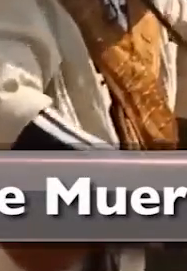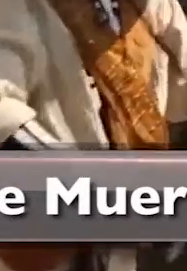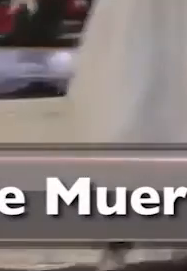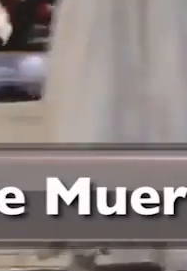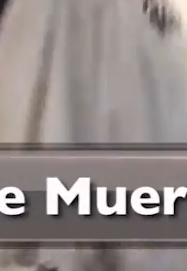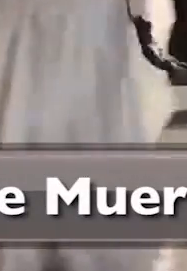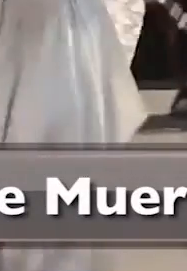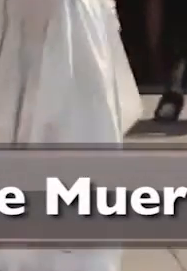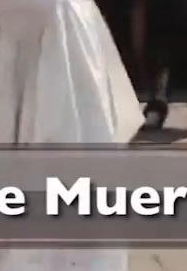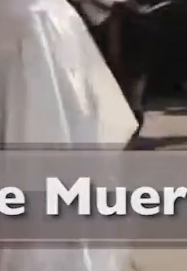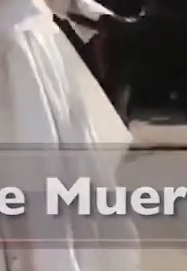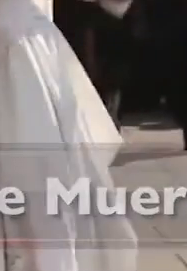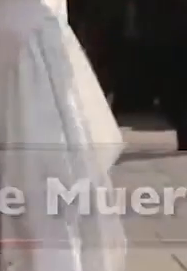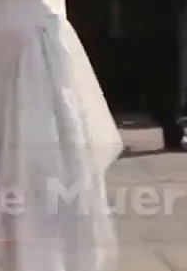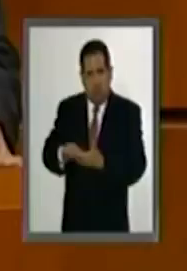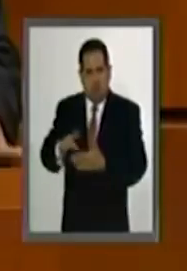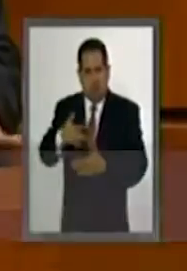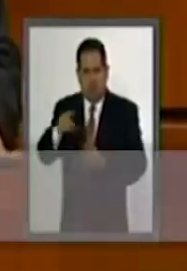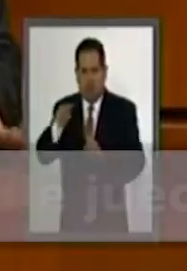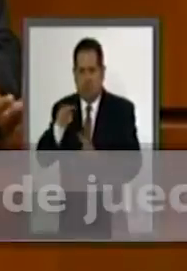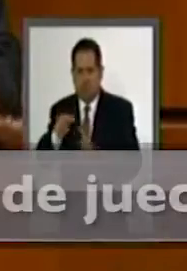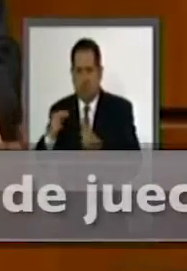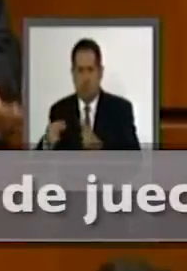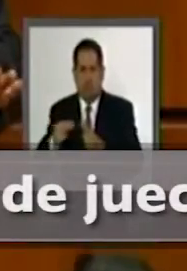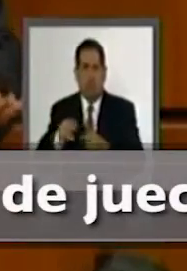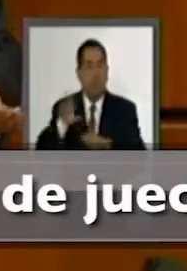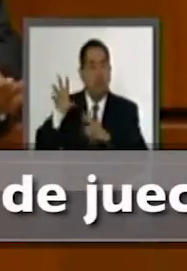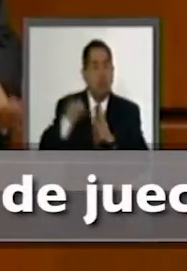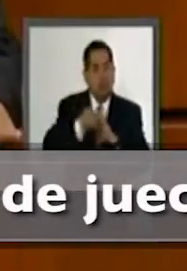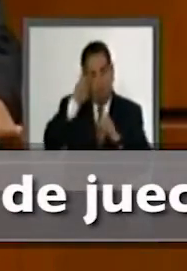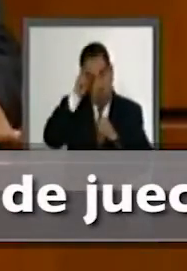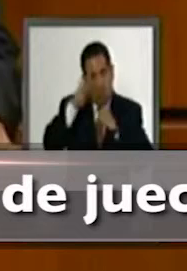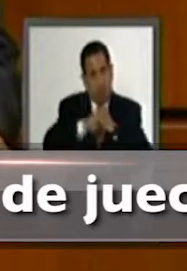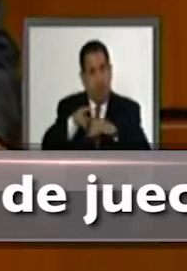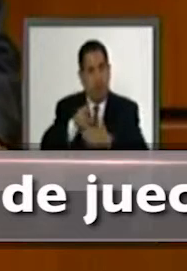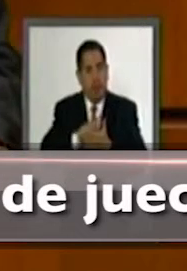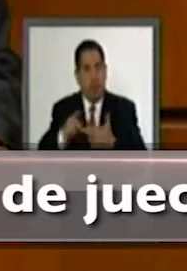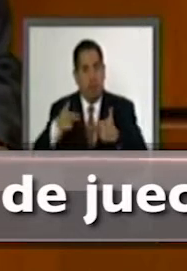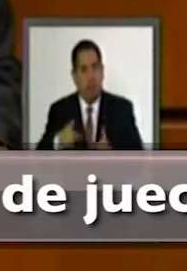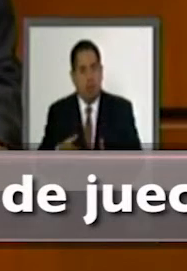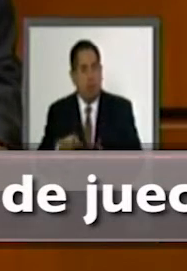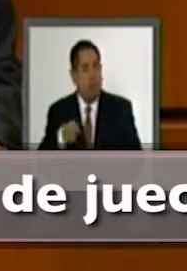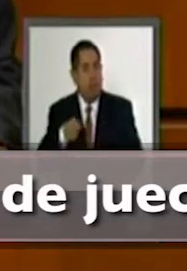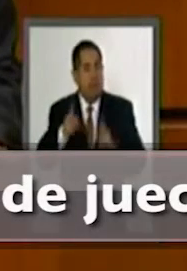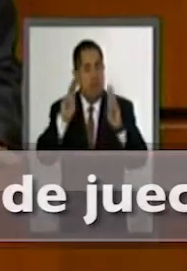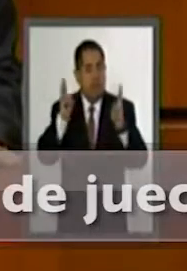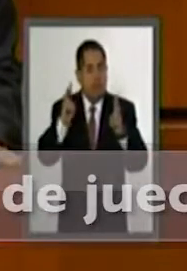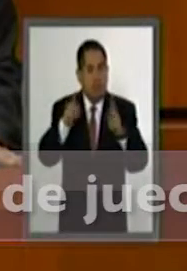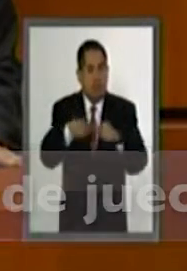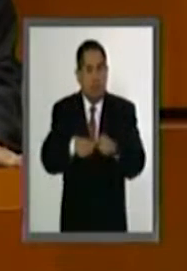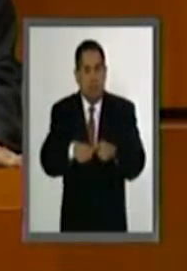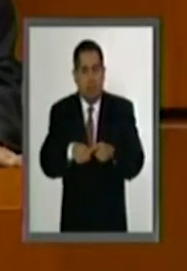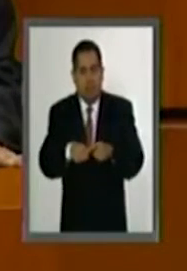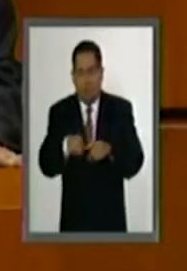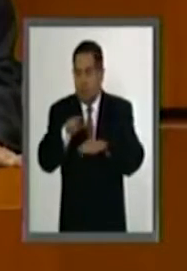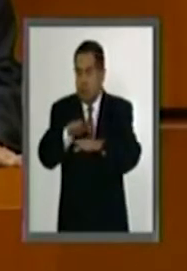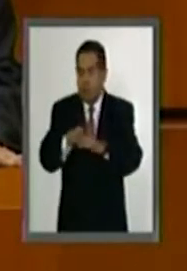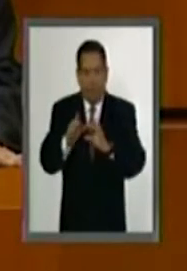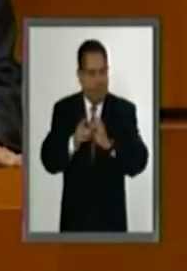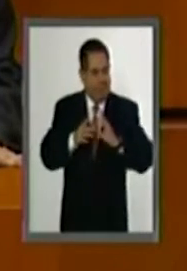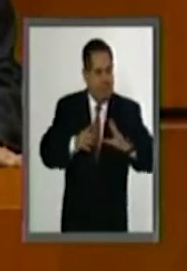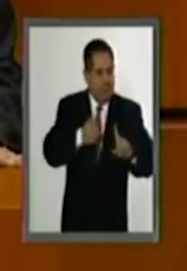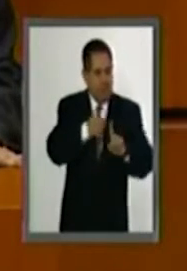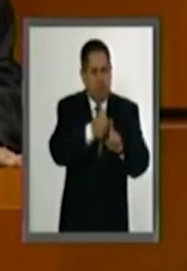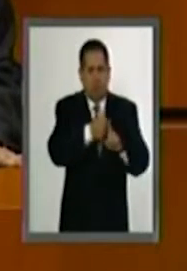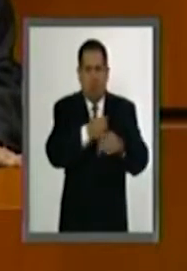día de muertos en los pinos la independencia de los jueces es primordial para la impartición de justicia señaló el senador